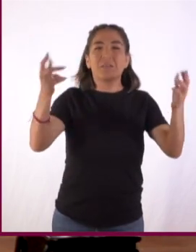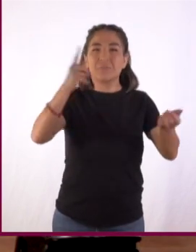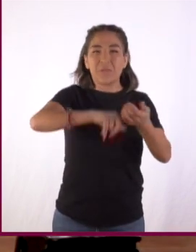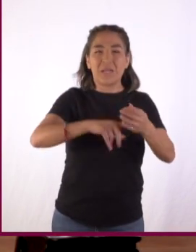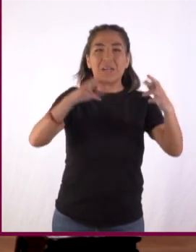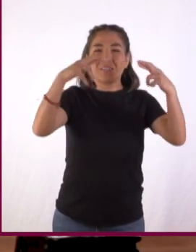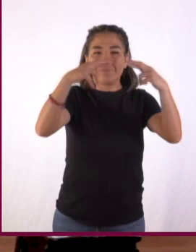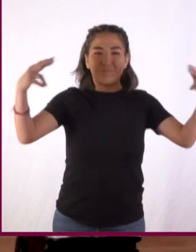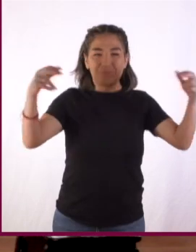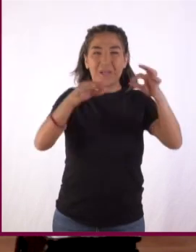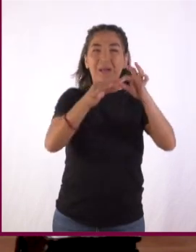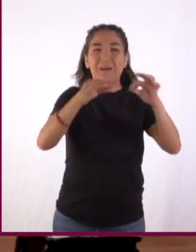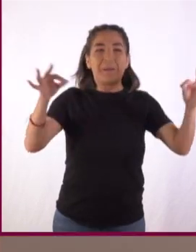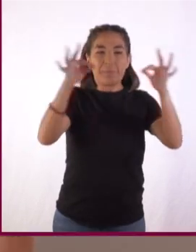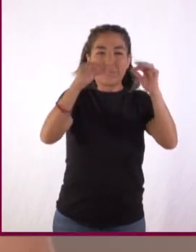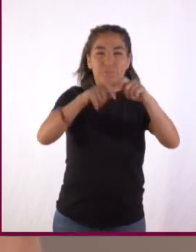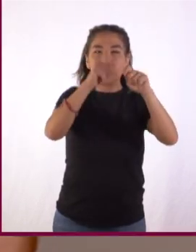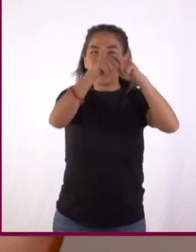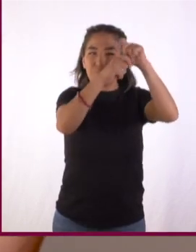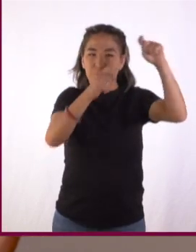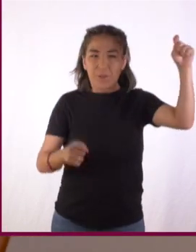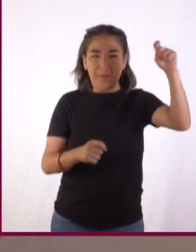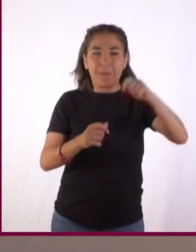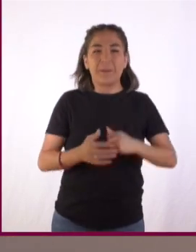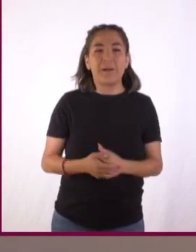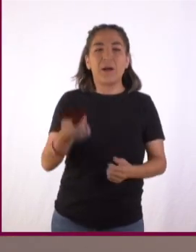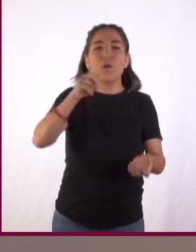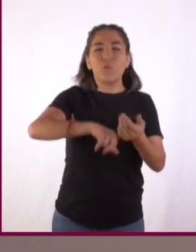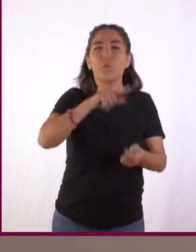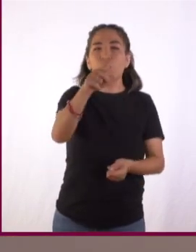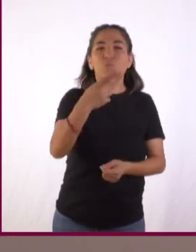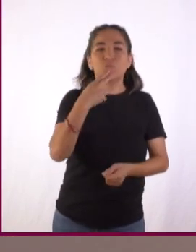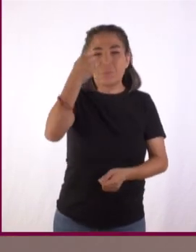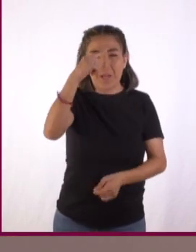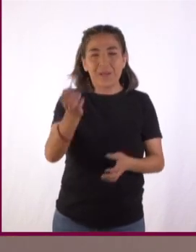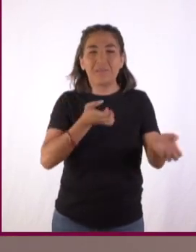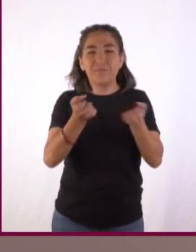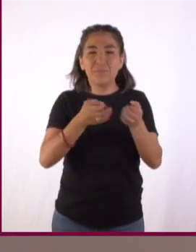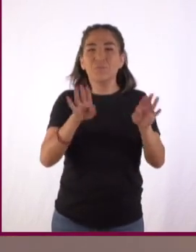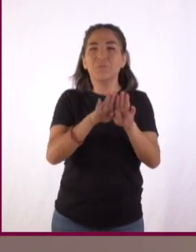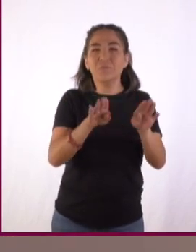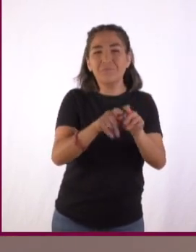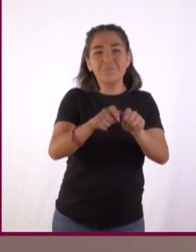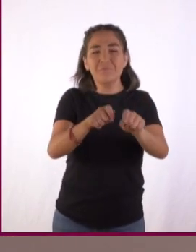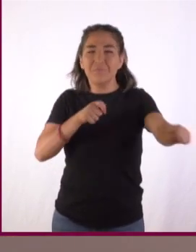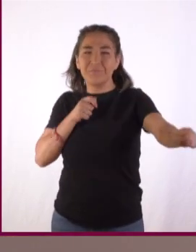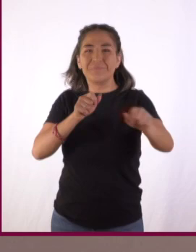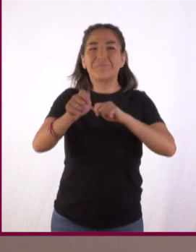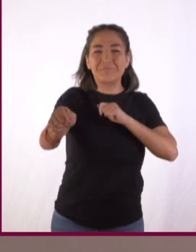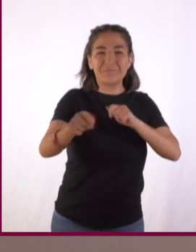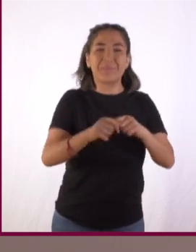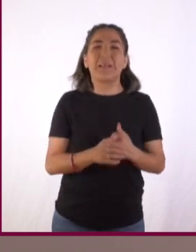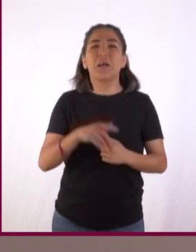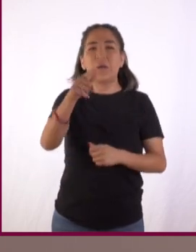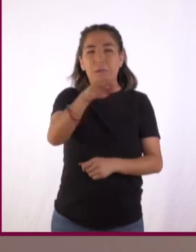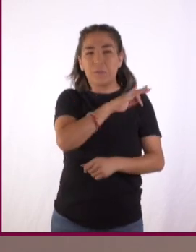podamos amarrar la banda elástica. La banda elástica de látex puede ser de las que utilizas para hacer ejercicios de estiramiento. Los objetos similares